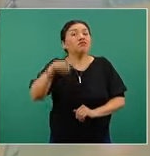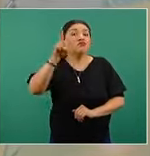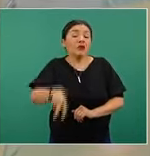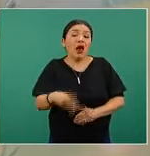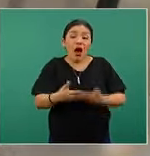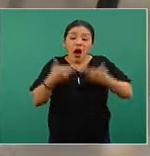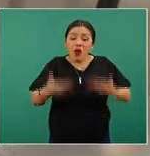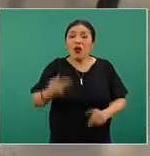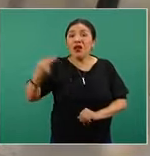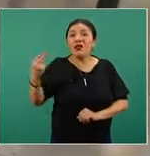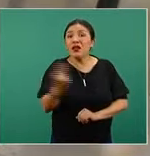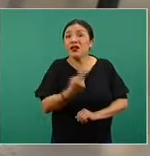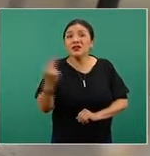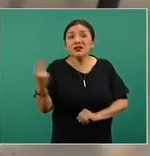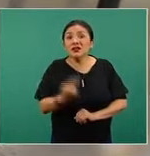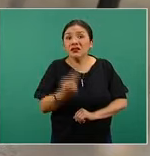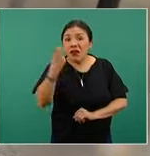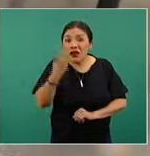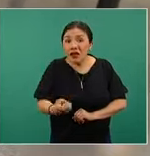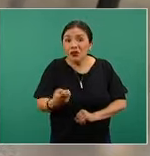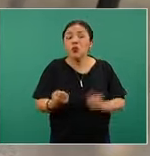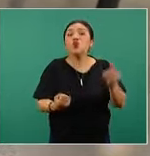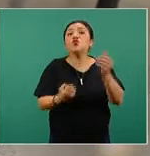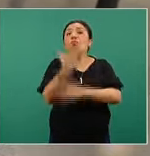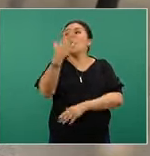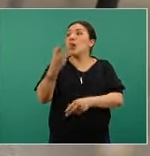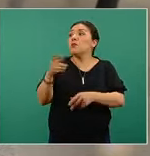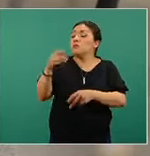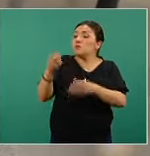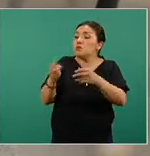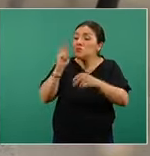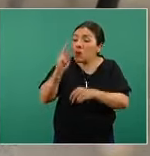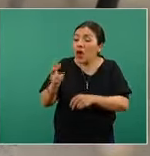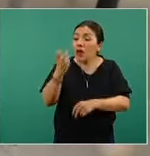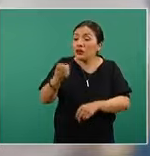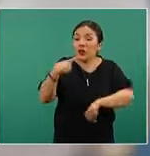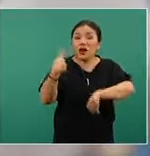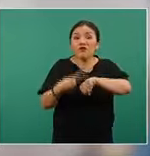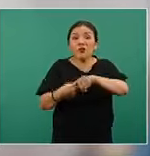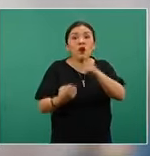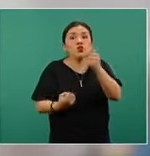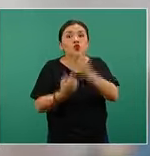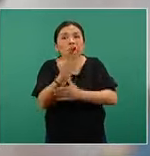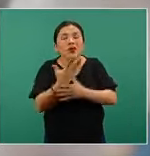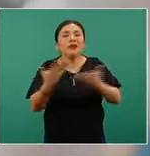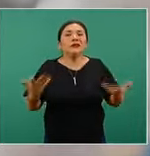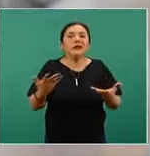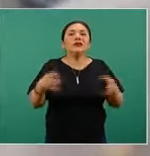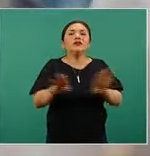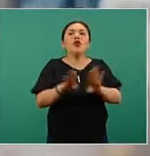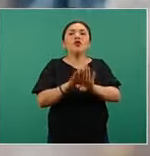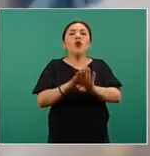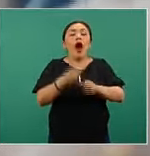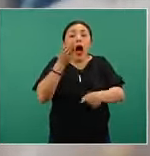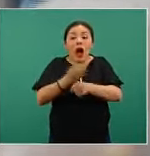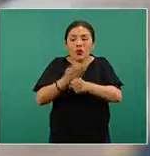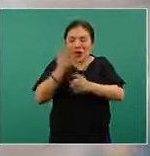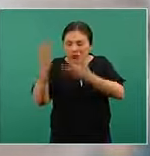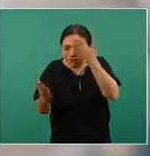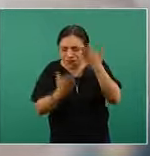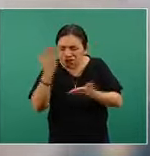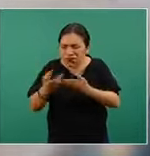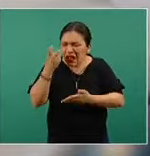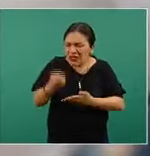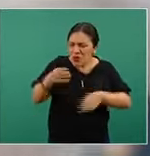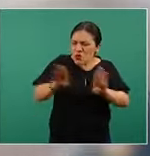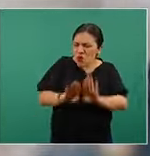o la parte de esta nueva enfermedad y alegría al estar siendo estudiada como este el medio de